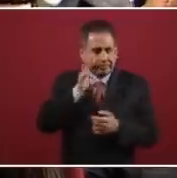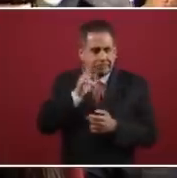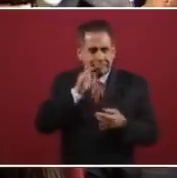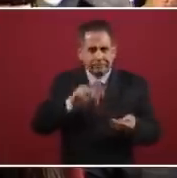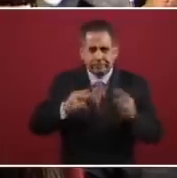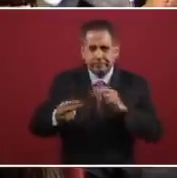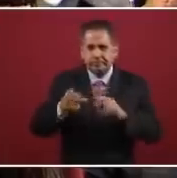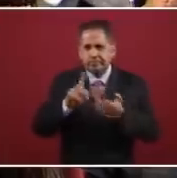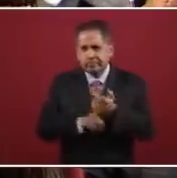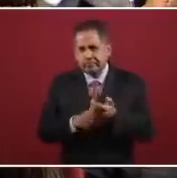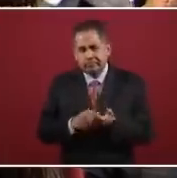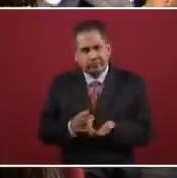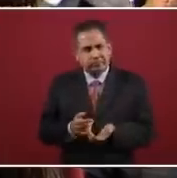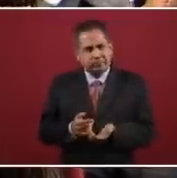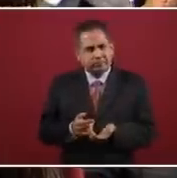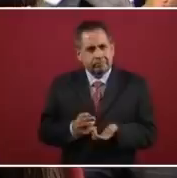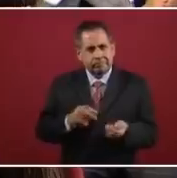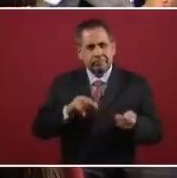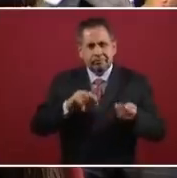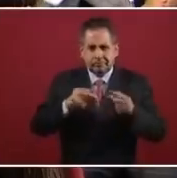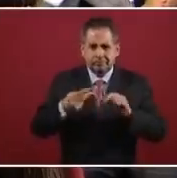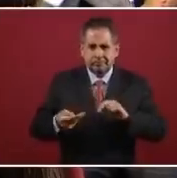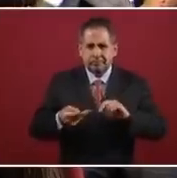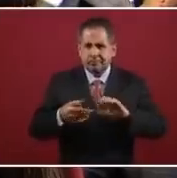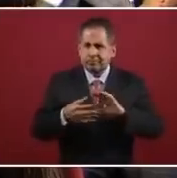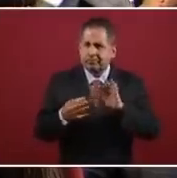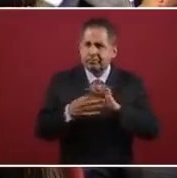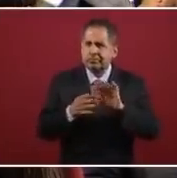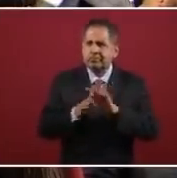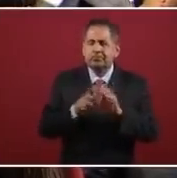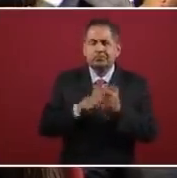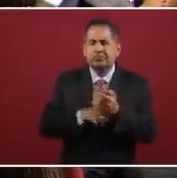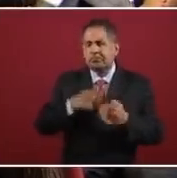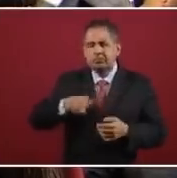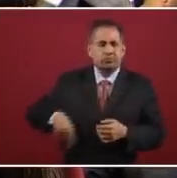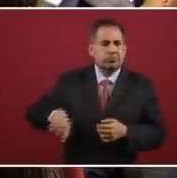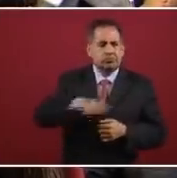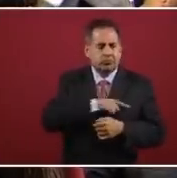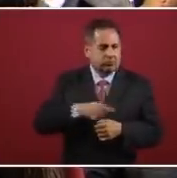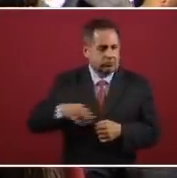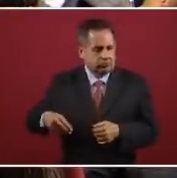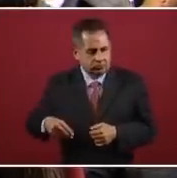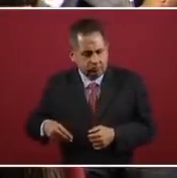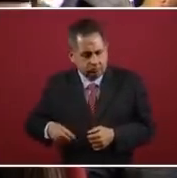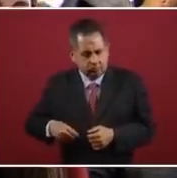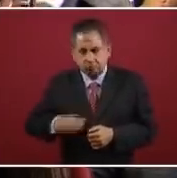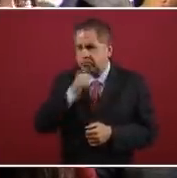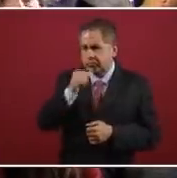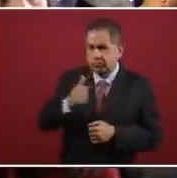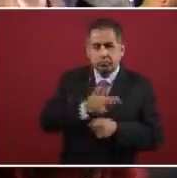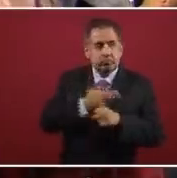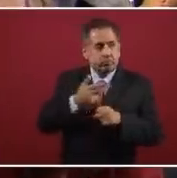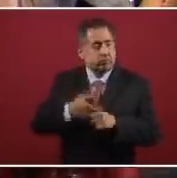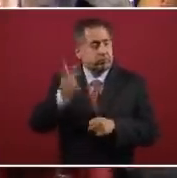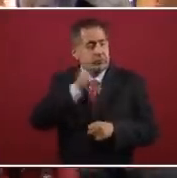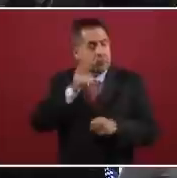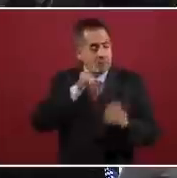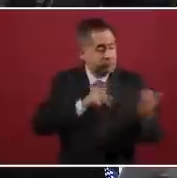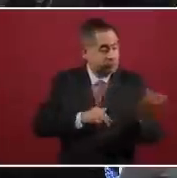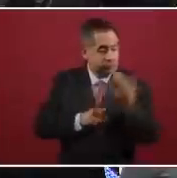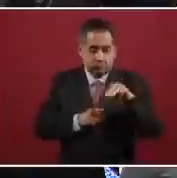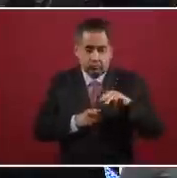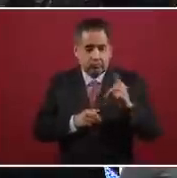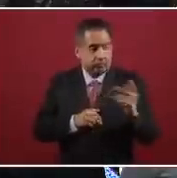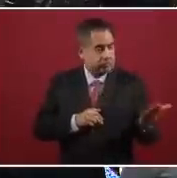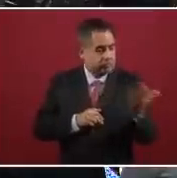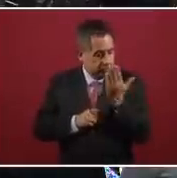contrario, ¿no? Cuando tendría que ser a la inversa, todos somos inocentes hasta que la autoridad, en este caso el Ministerio Público, que es un